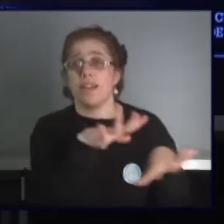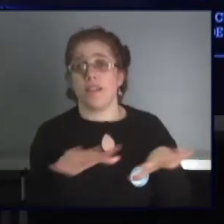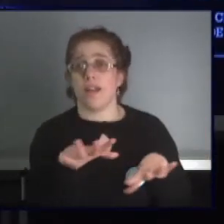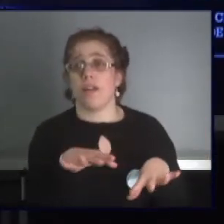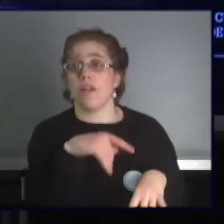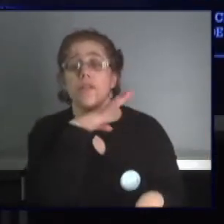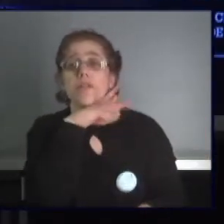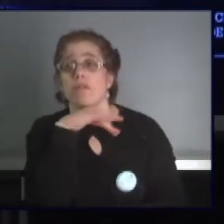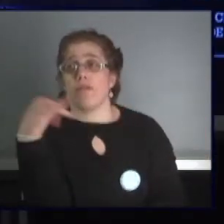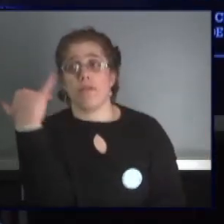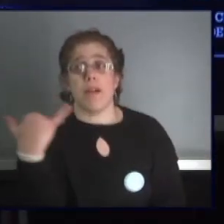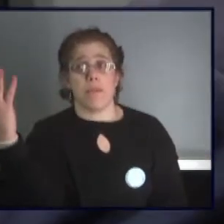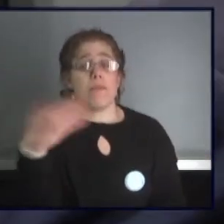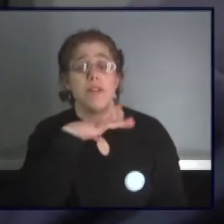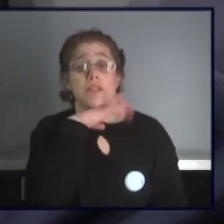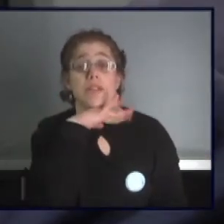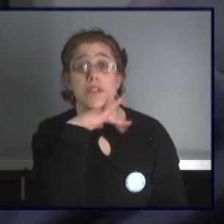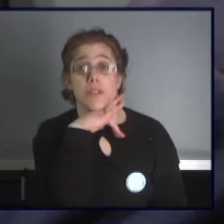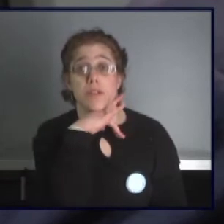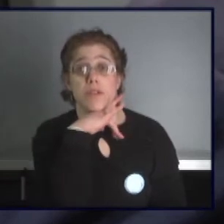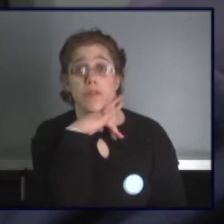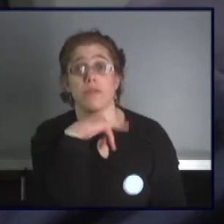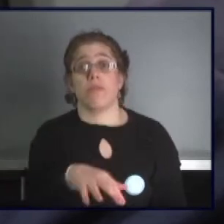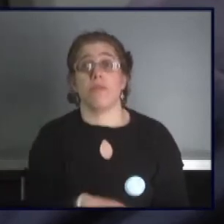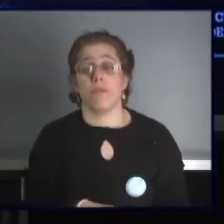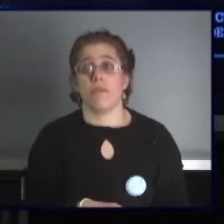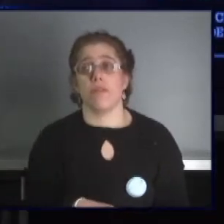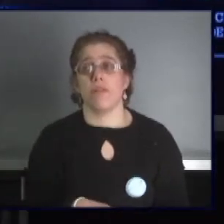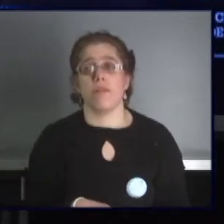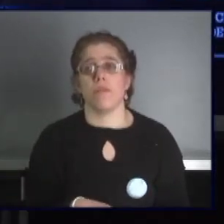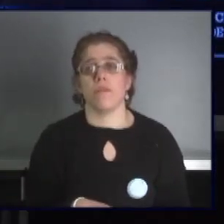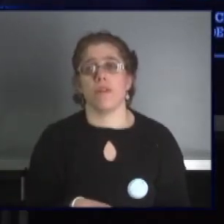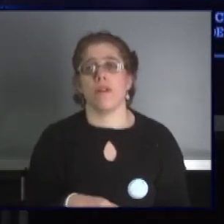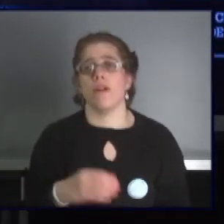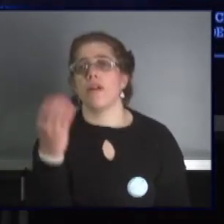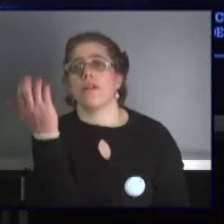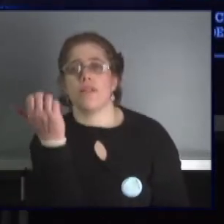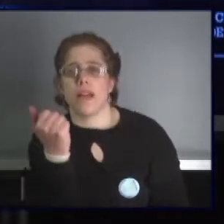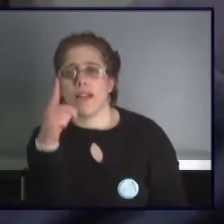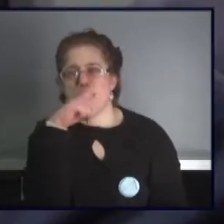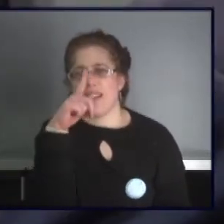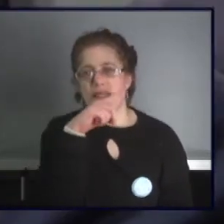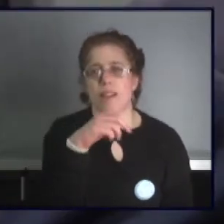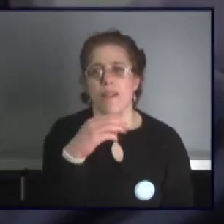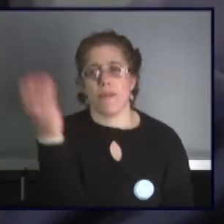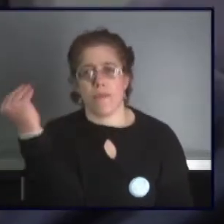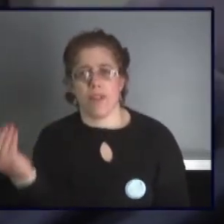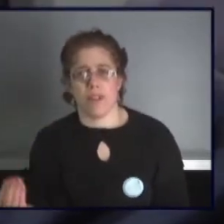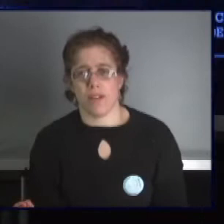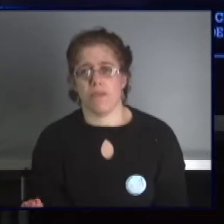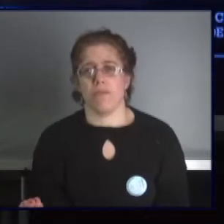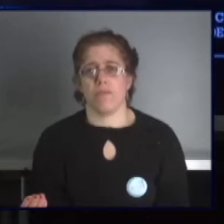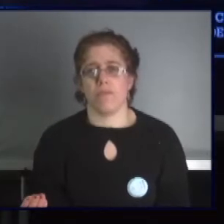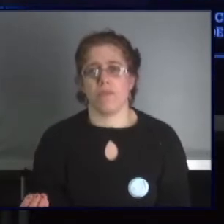con otras por ejemplo el soterramiento una anuncian o 65 o 67 veces está el hoyo hecho hay enero yo